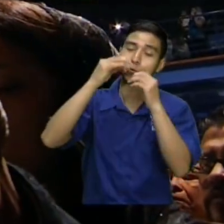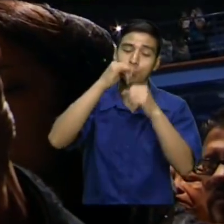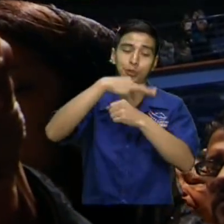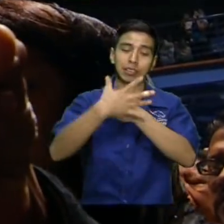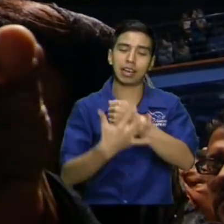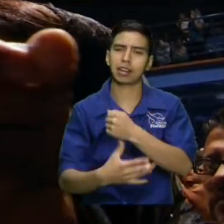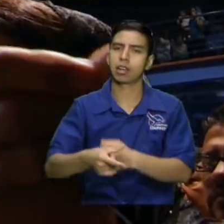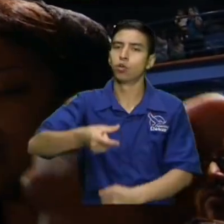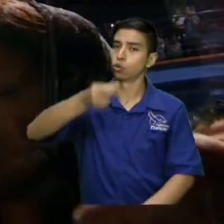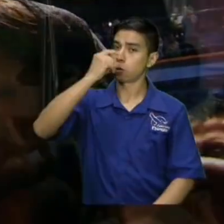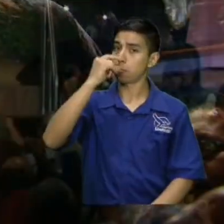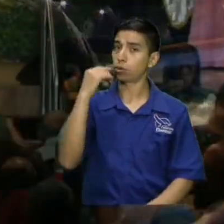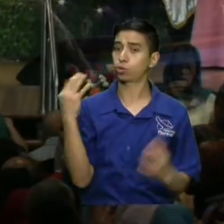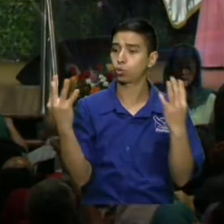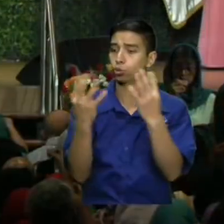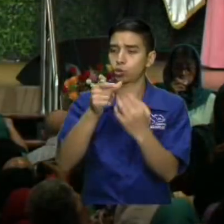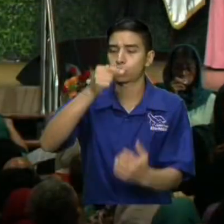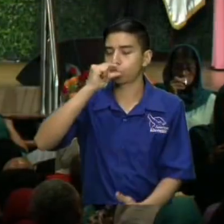Bebamos todos.